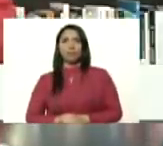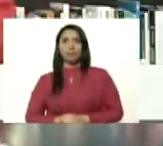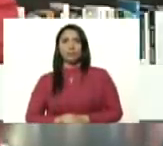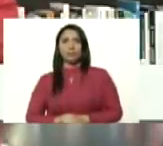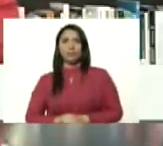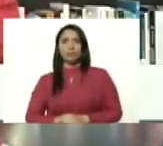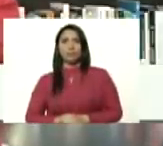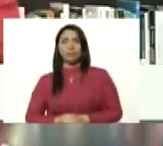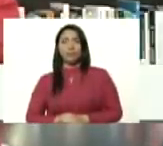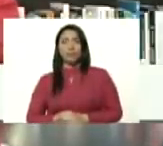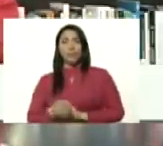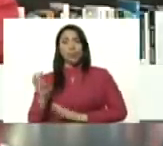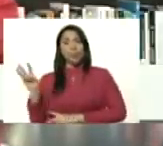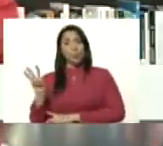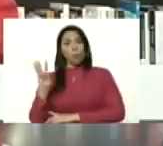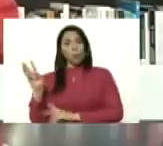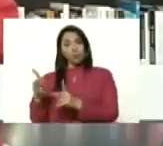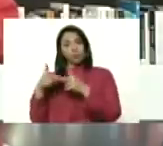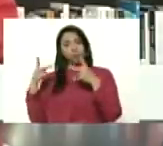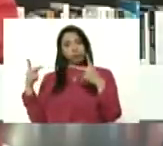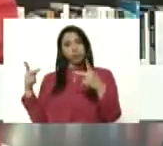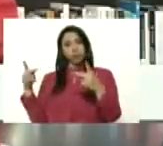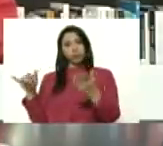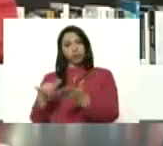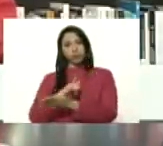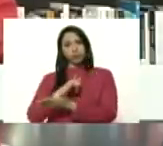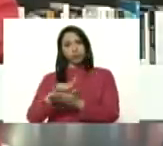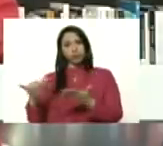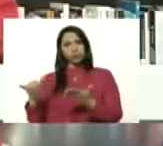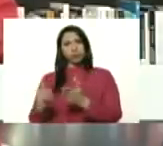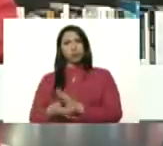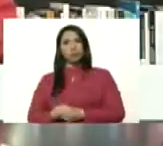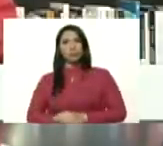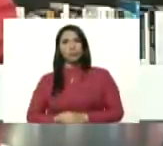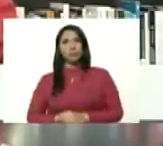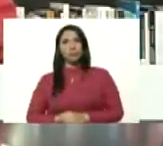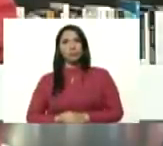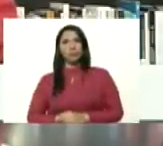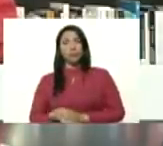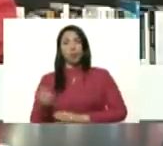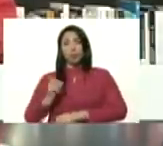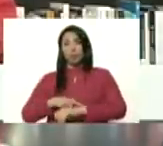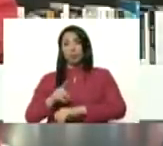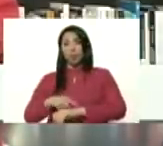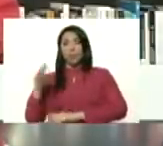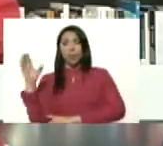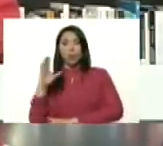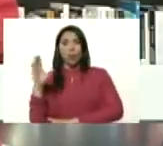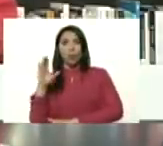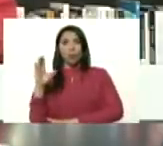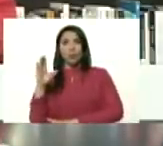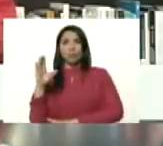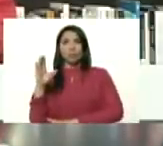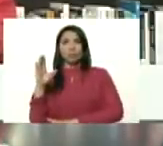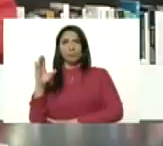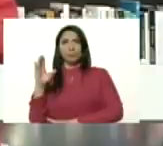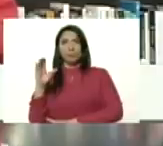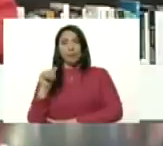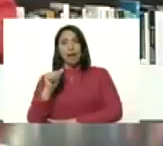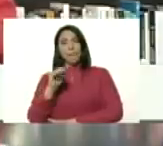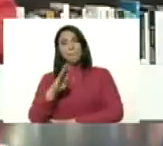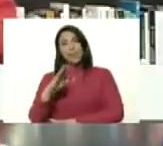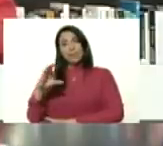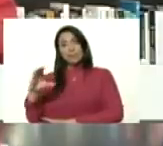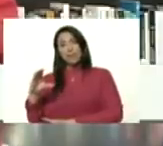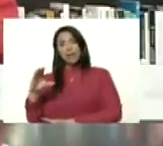El Washington Post, el Miami Herald, el Tiempo de Colombia, el ABC, el País